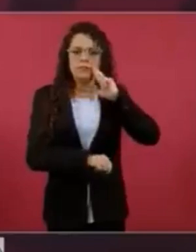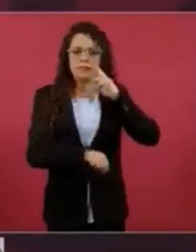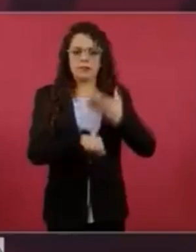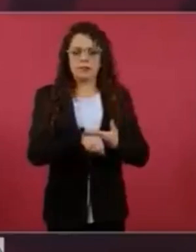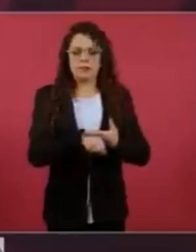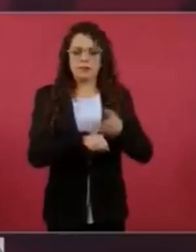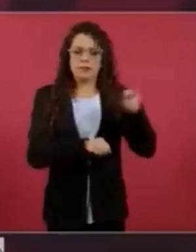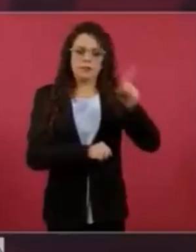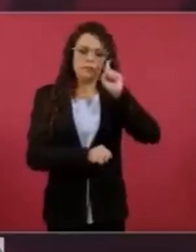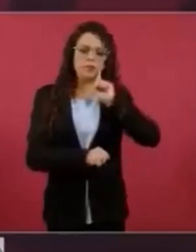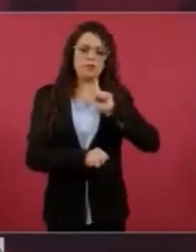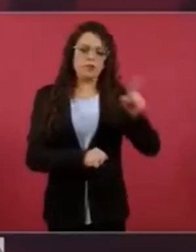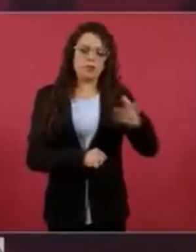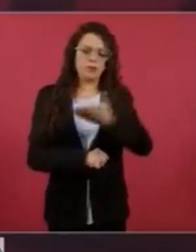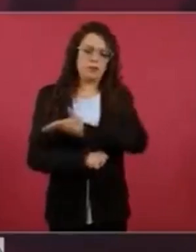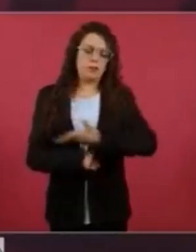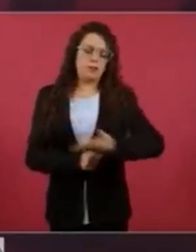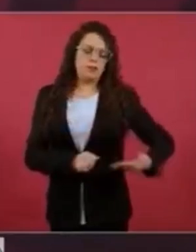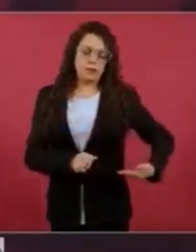constitucional.